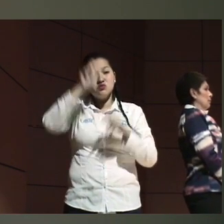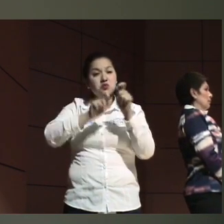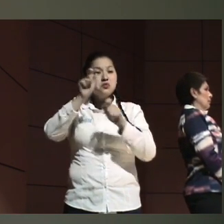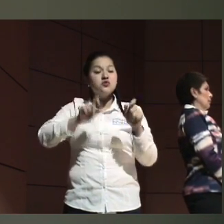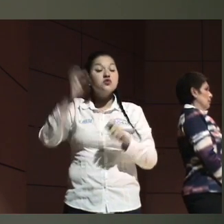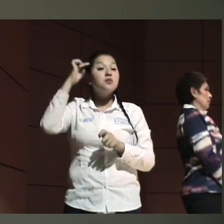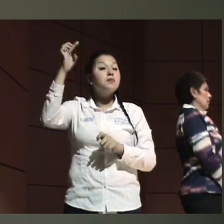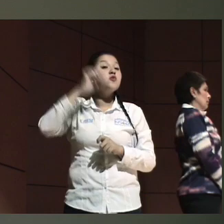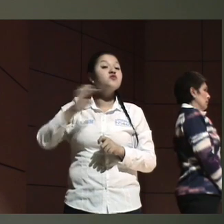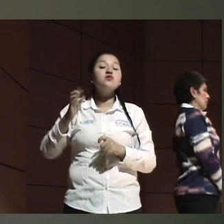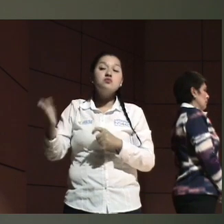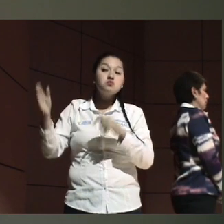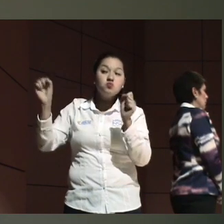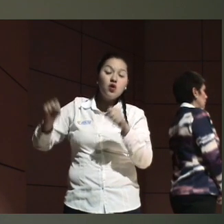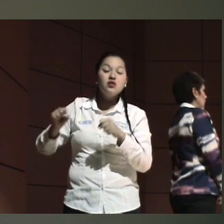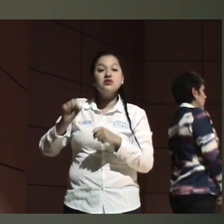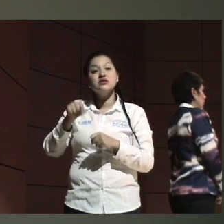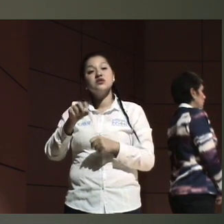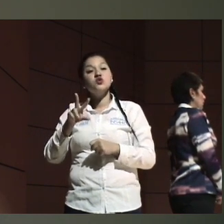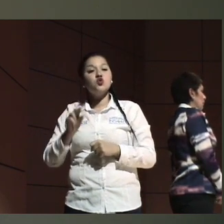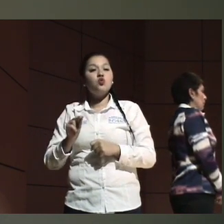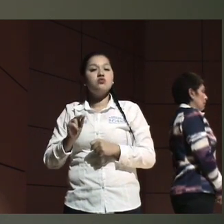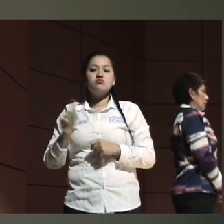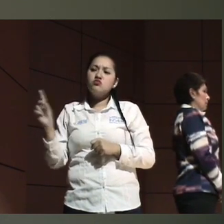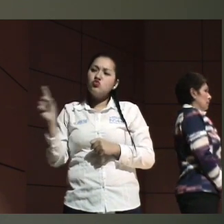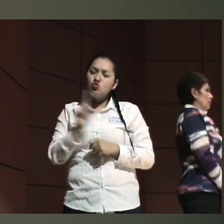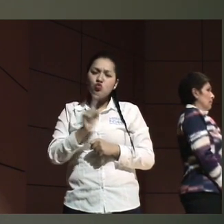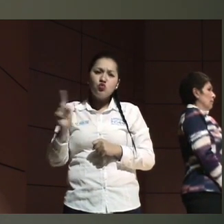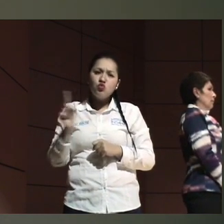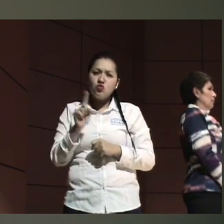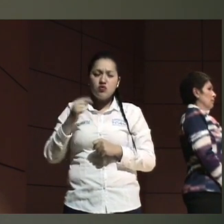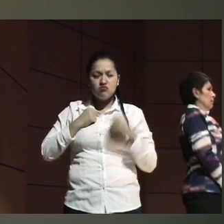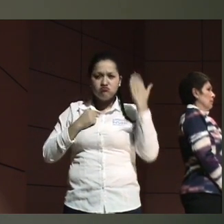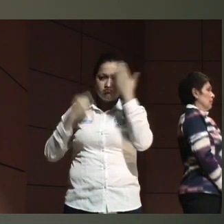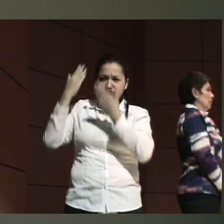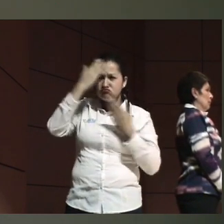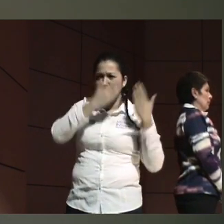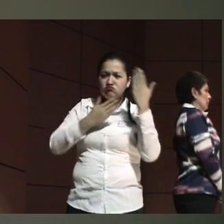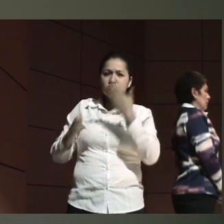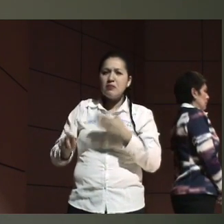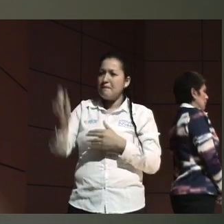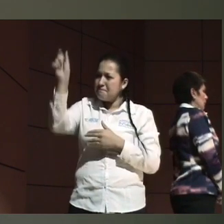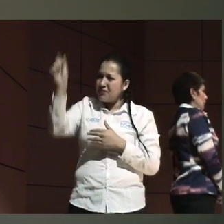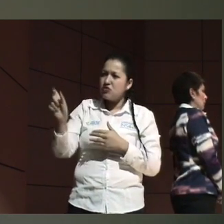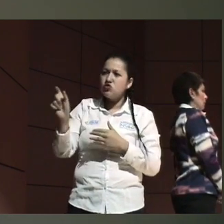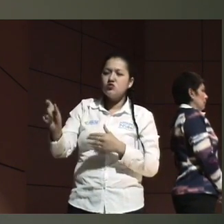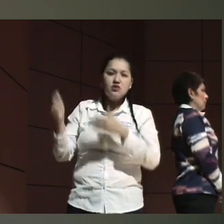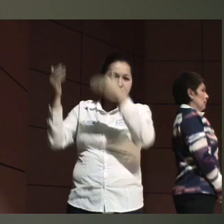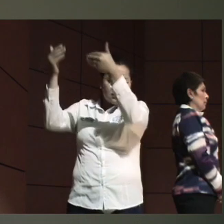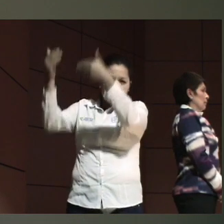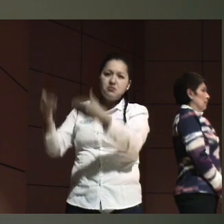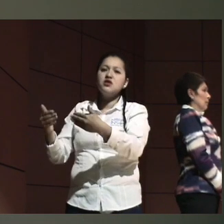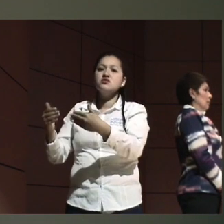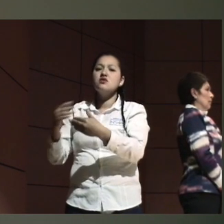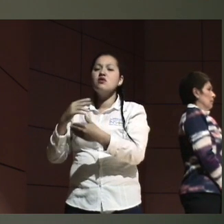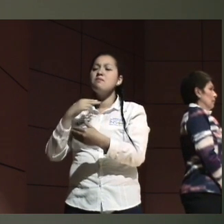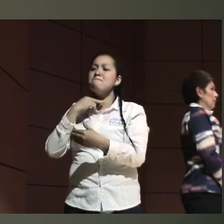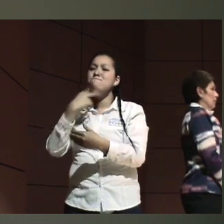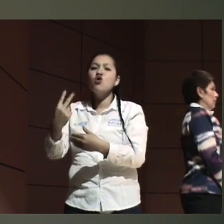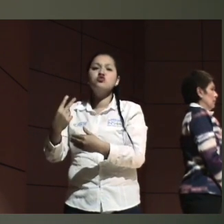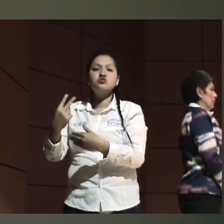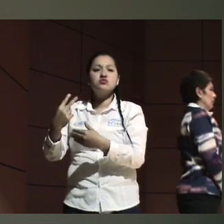para decir si puede o no puede sino justamente para acentuar la voz de la persona con discapacidad